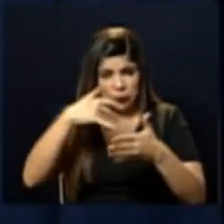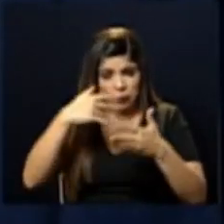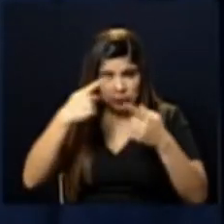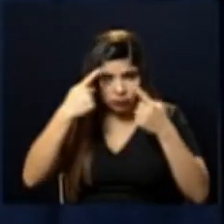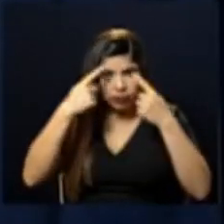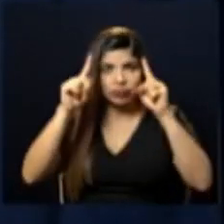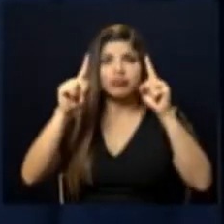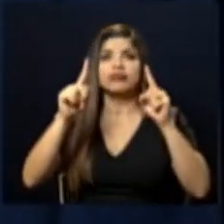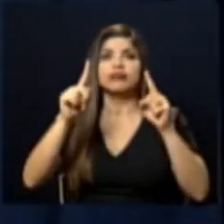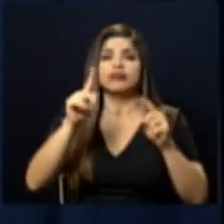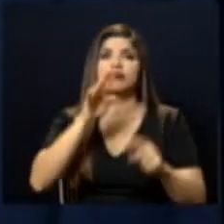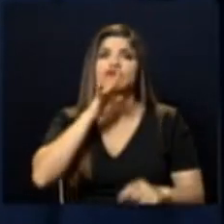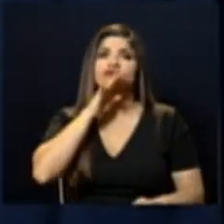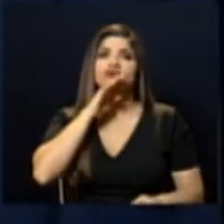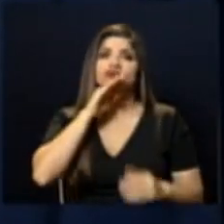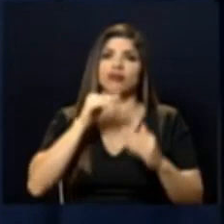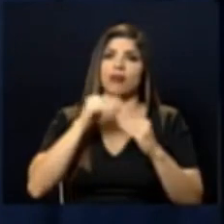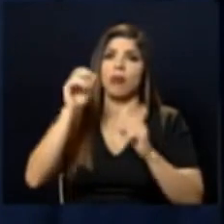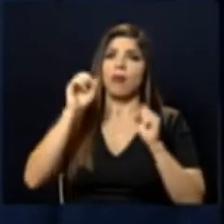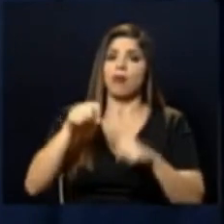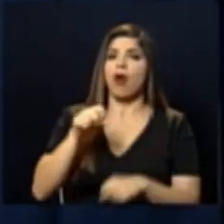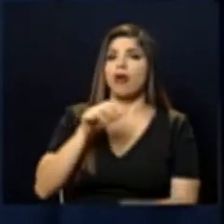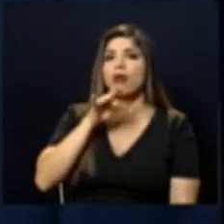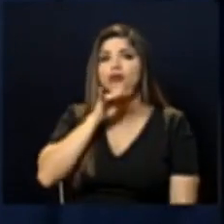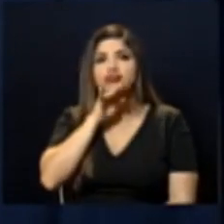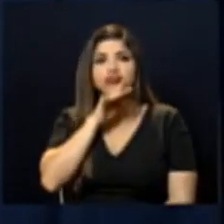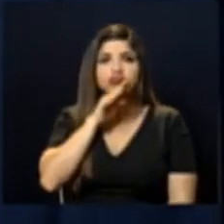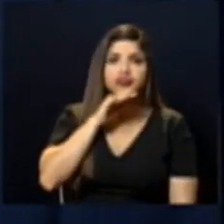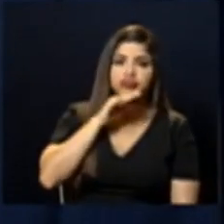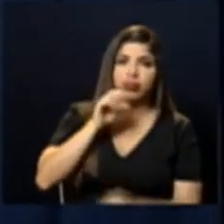logren un alto nivel conversacional.